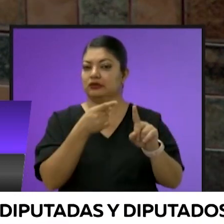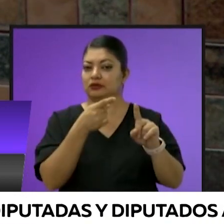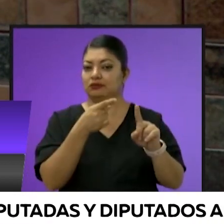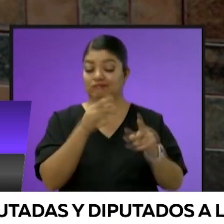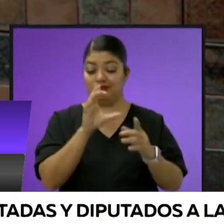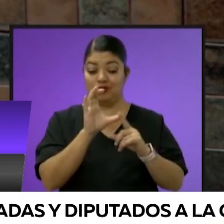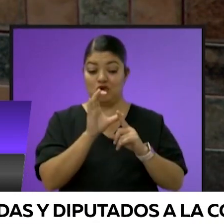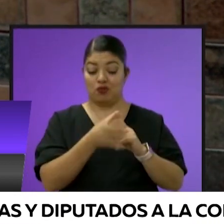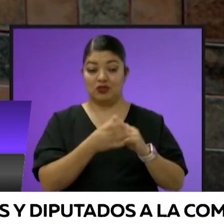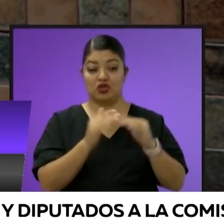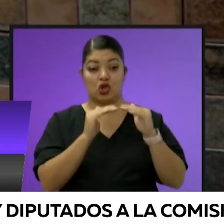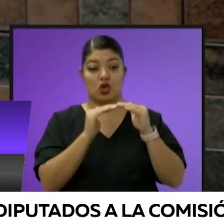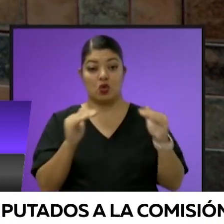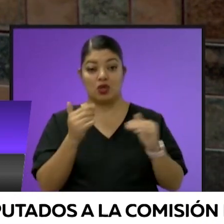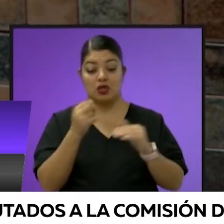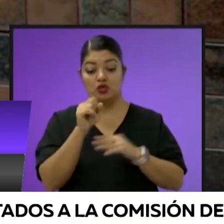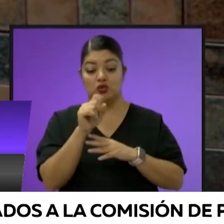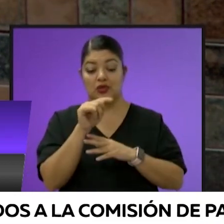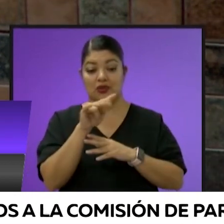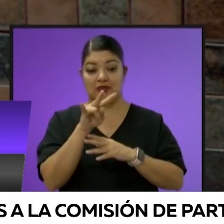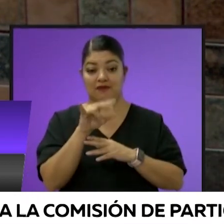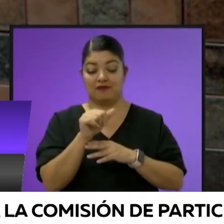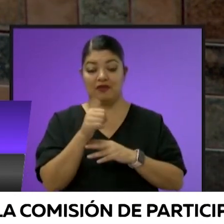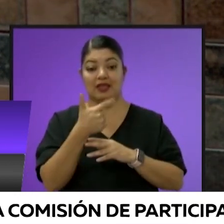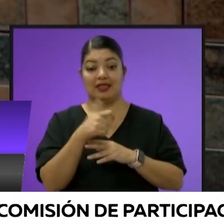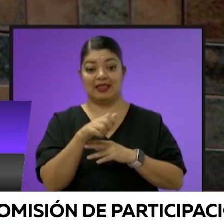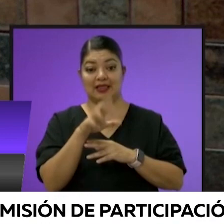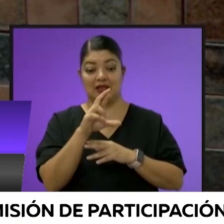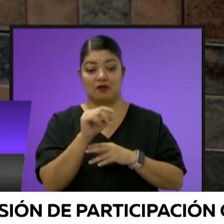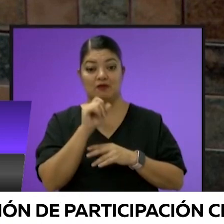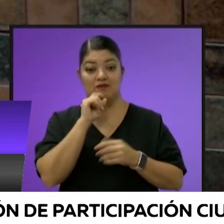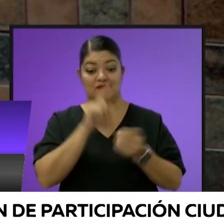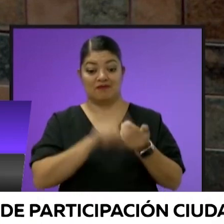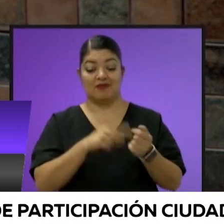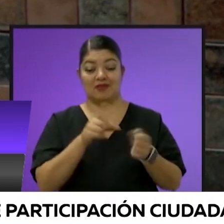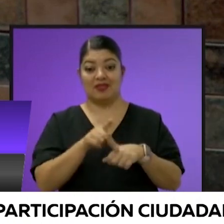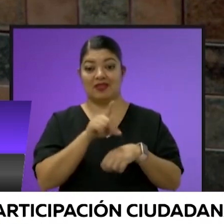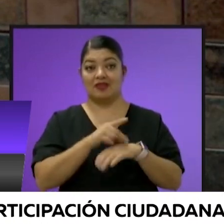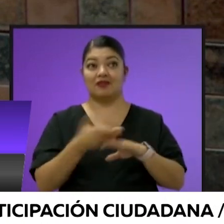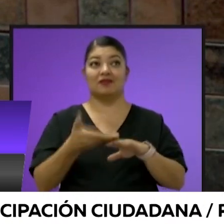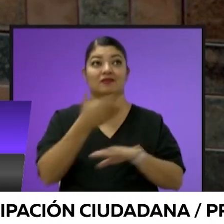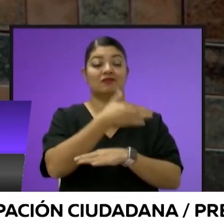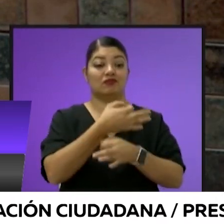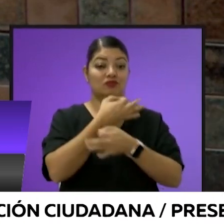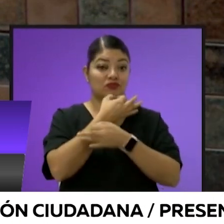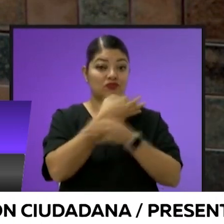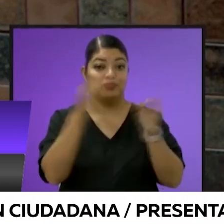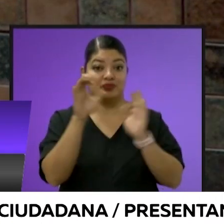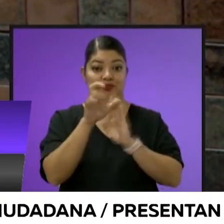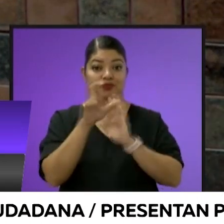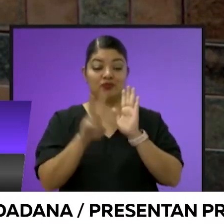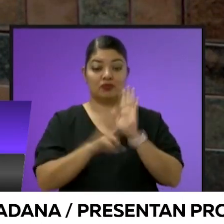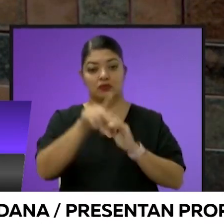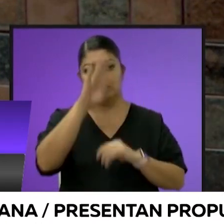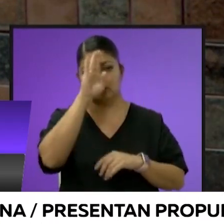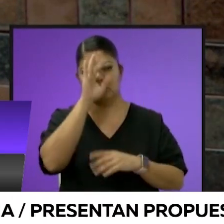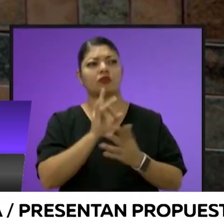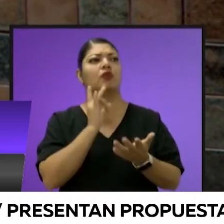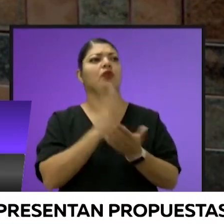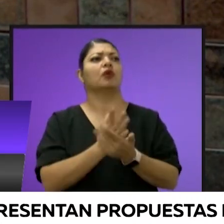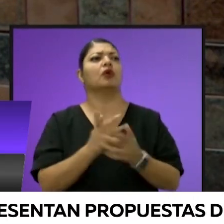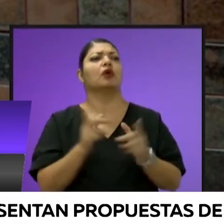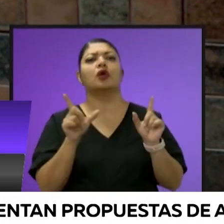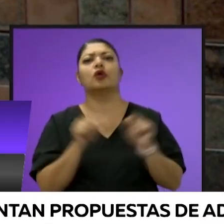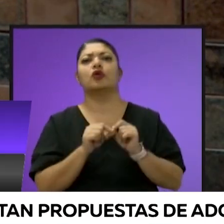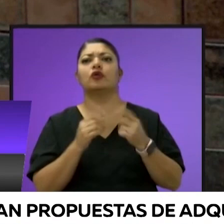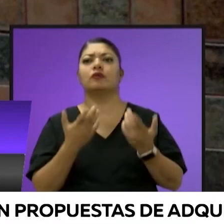de Igualdad Sustantiva y de Género desde el momento de lanzar la convocatoria, que no solamente se tomen en